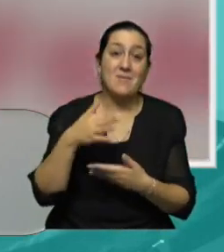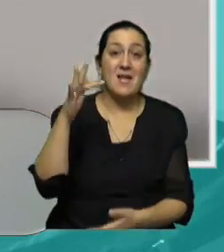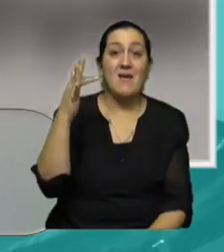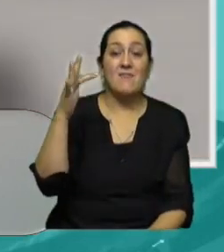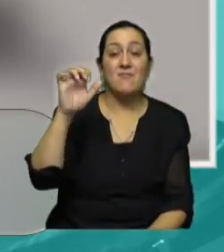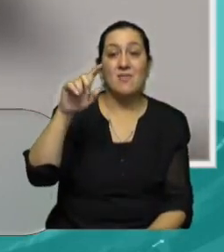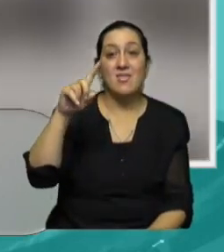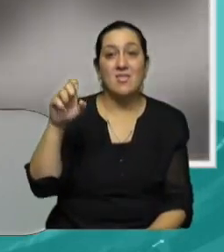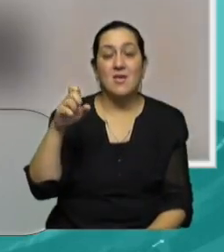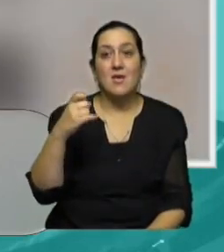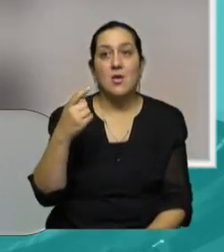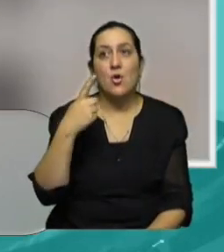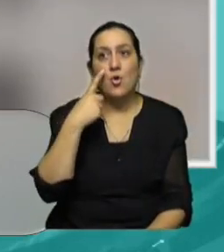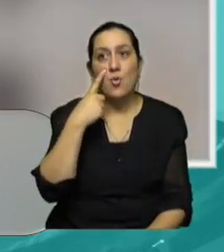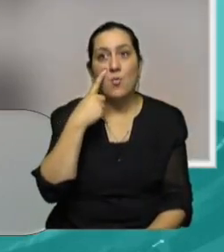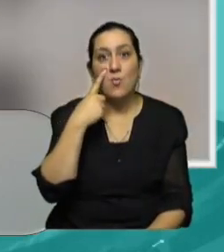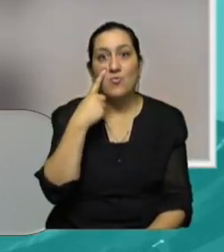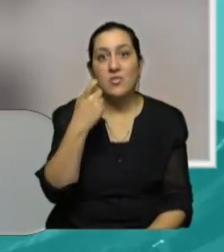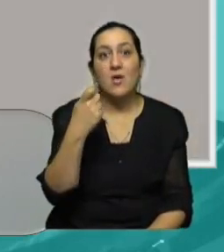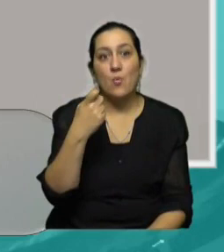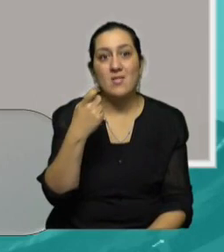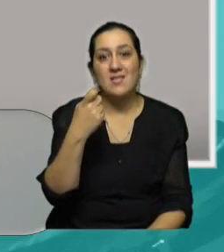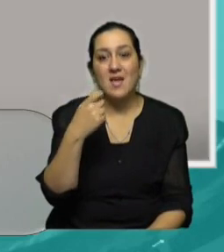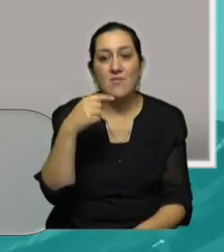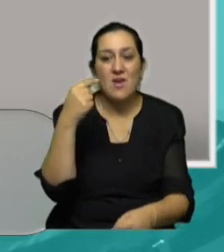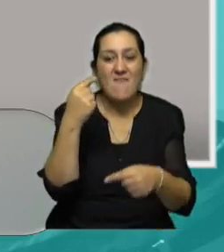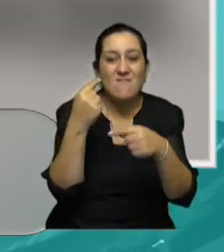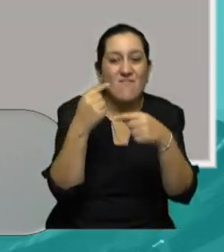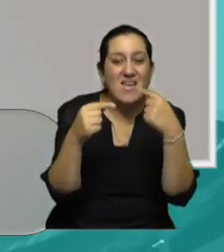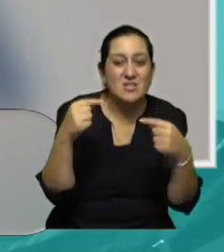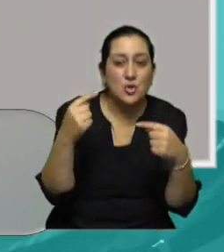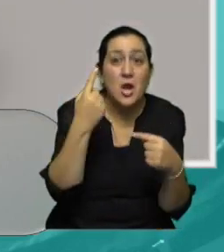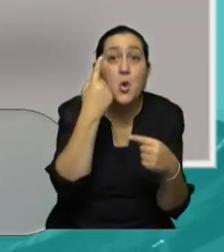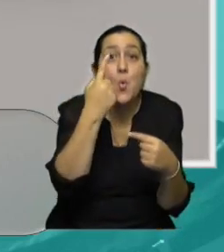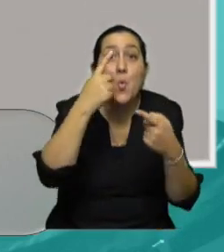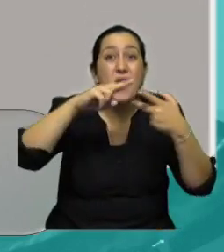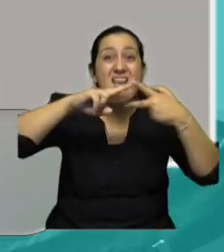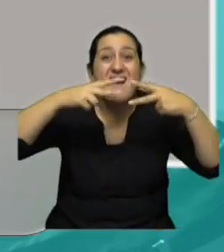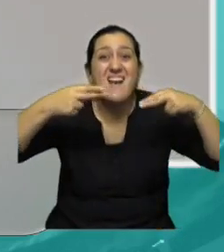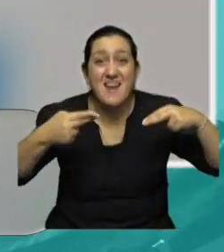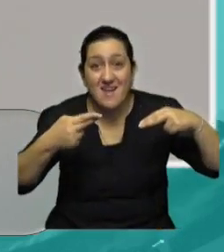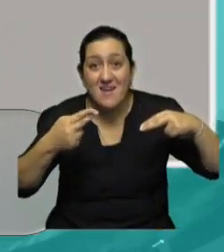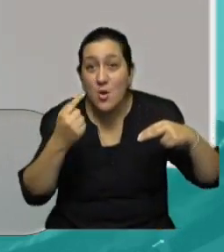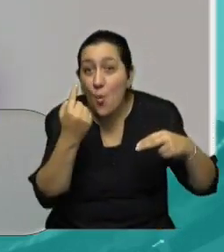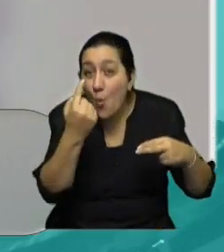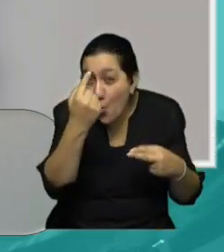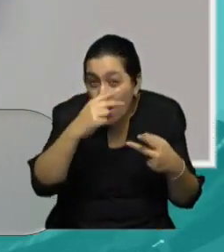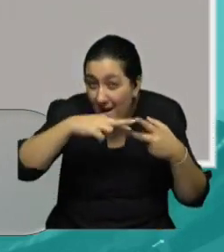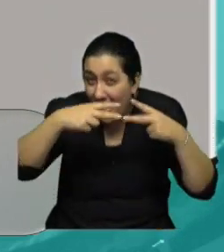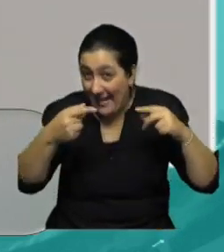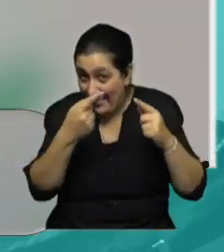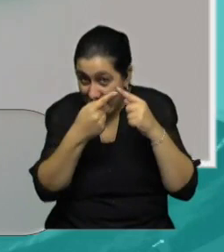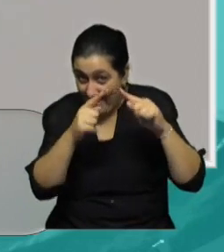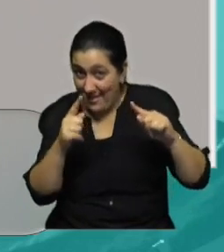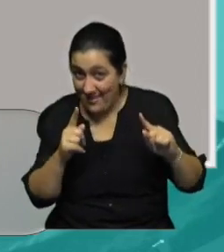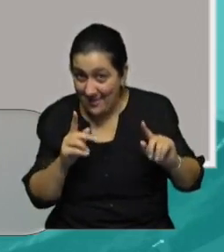detectar esa variación en esa cosita que debe ser como en un bosque, sí, una hoja de un árbol que andás a ver qué árbol es,